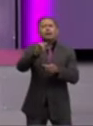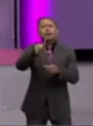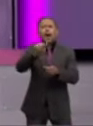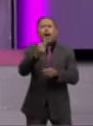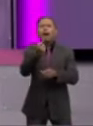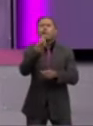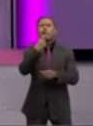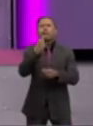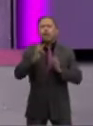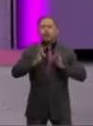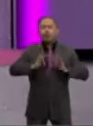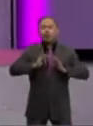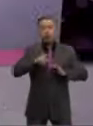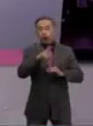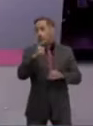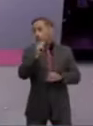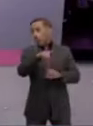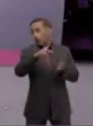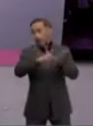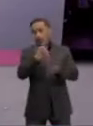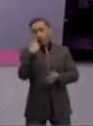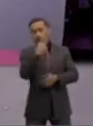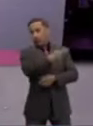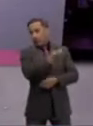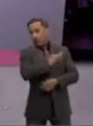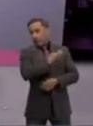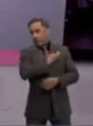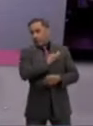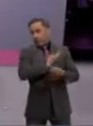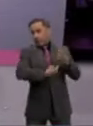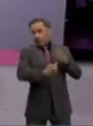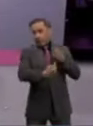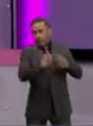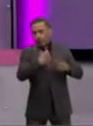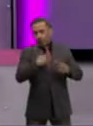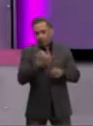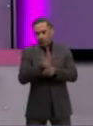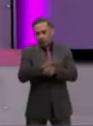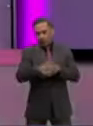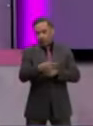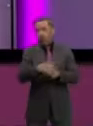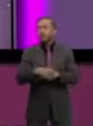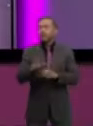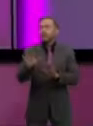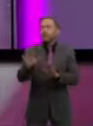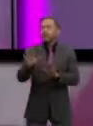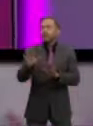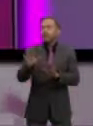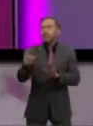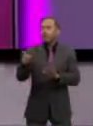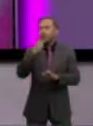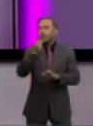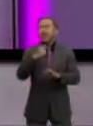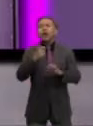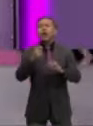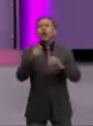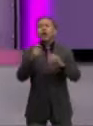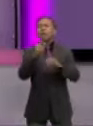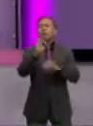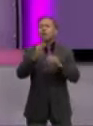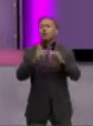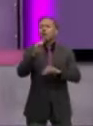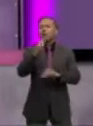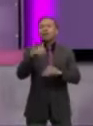por favor. Vuelve las descalificaciones una personales, ¿te notas? Una de las cosas que se señalaba que no había aumentado. El próximo año va a